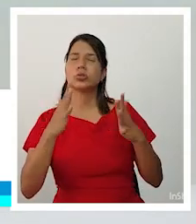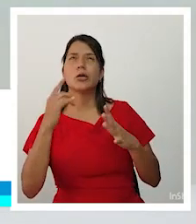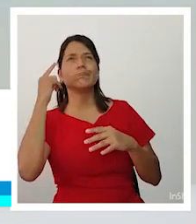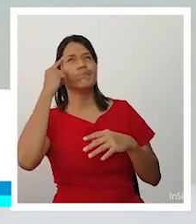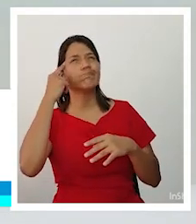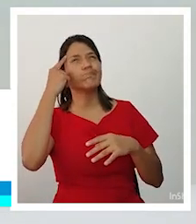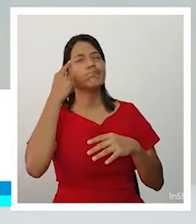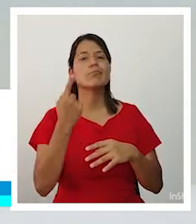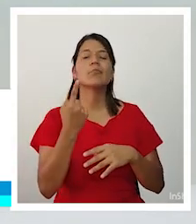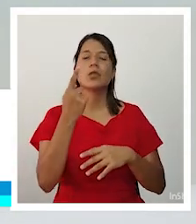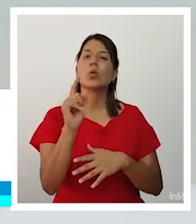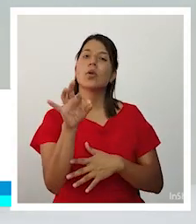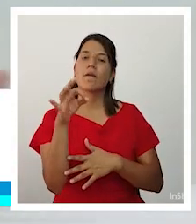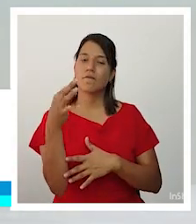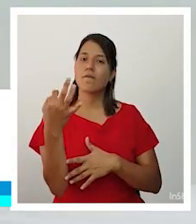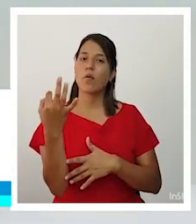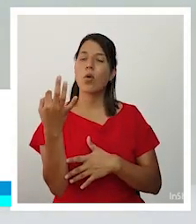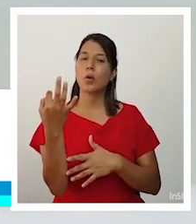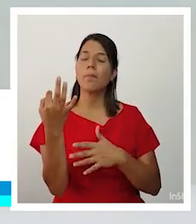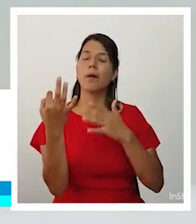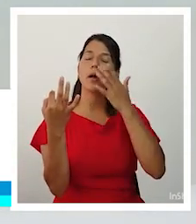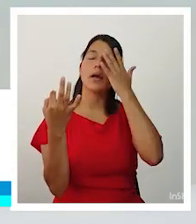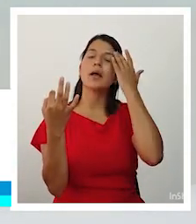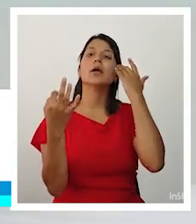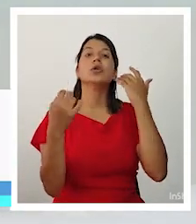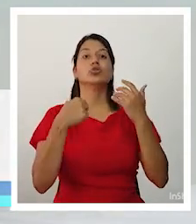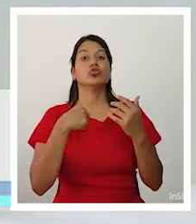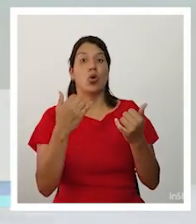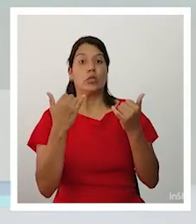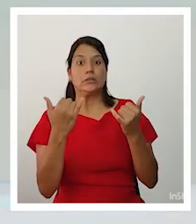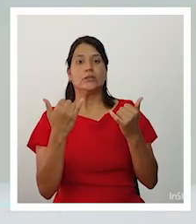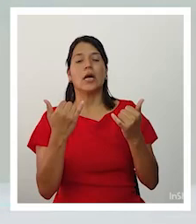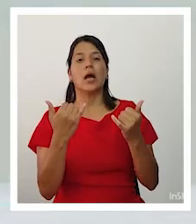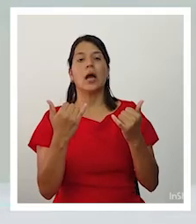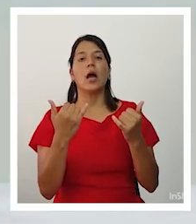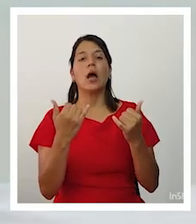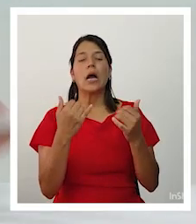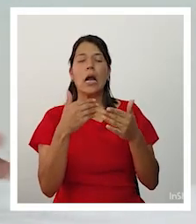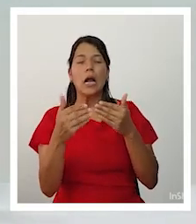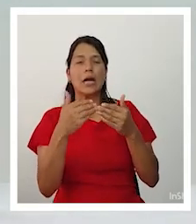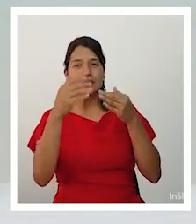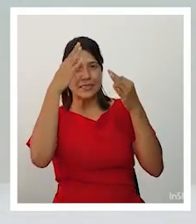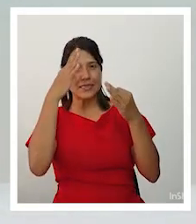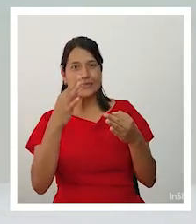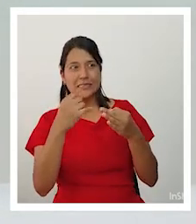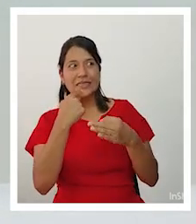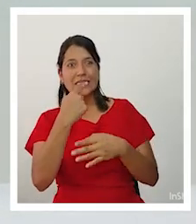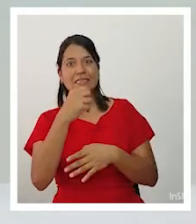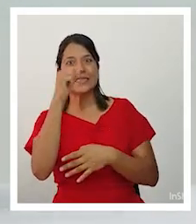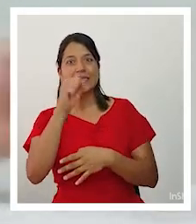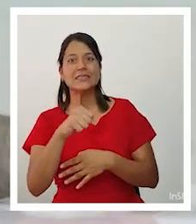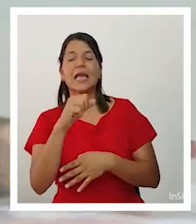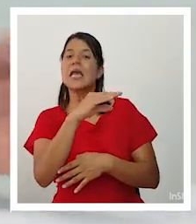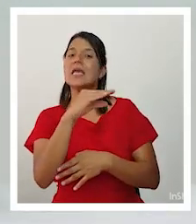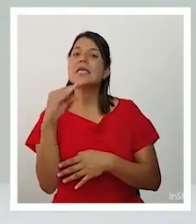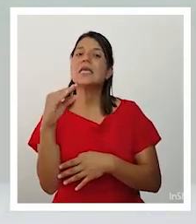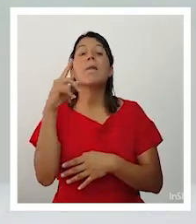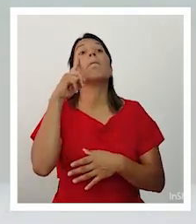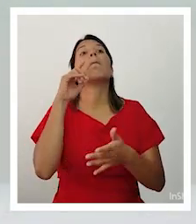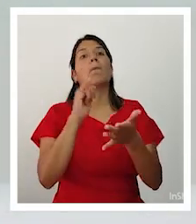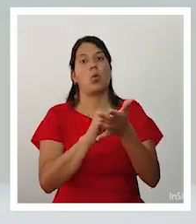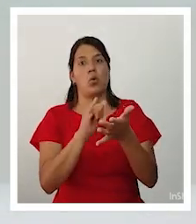de una forma a un tal punto, ¿verdad? Que estoy ya a punto como de decidirme y dar un sí. Y es por lo